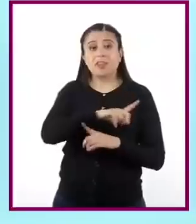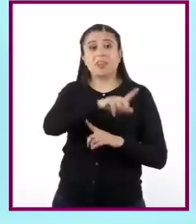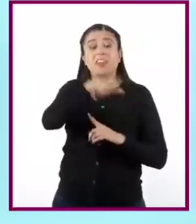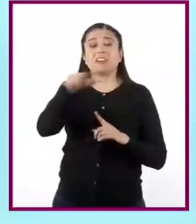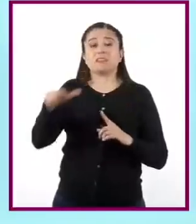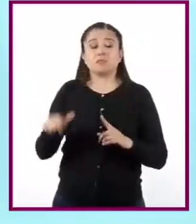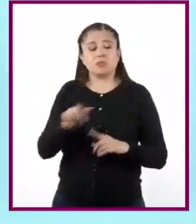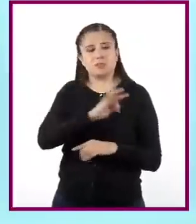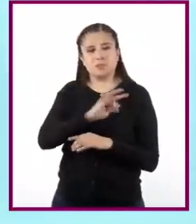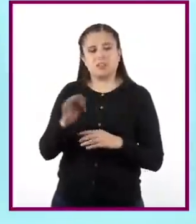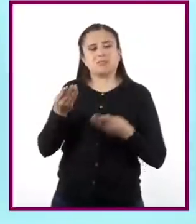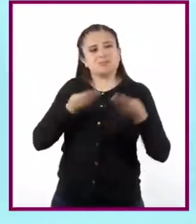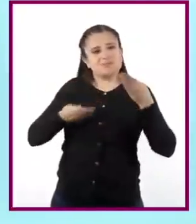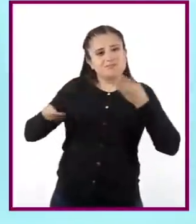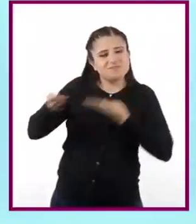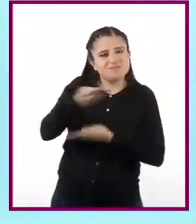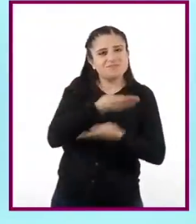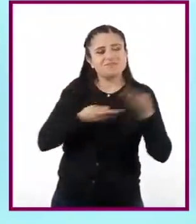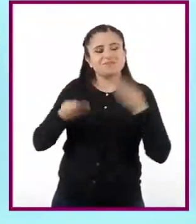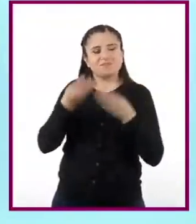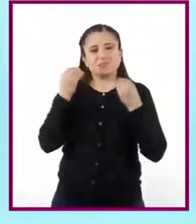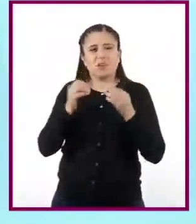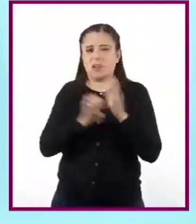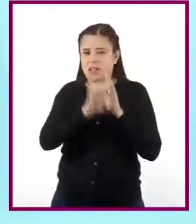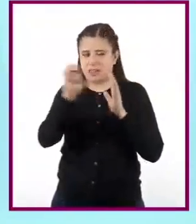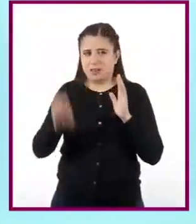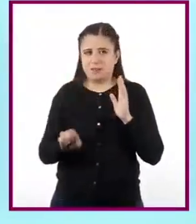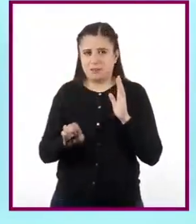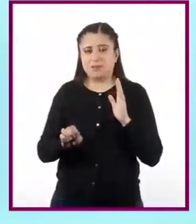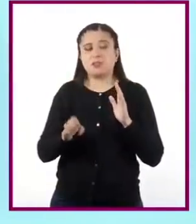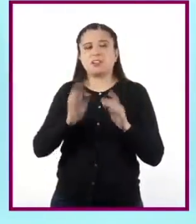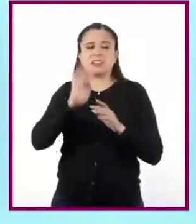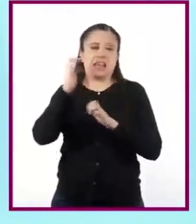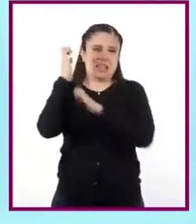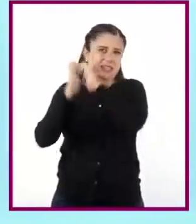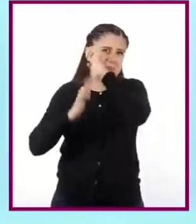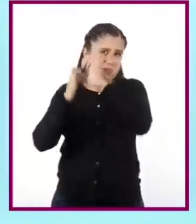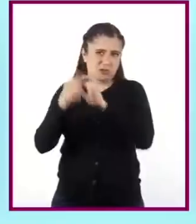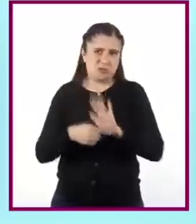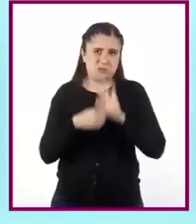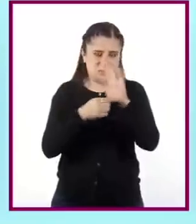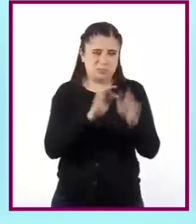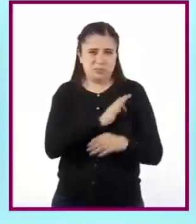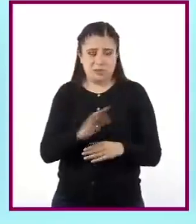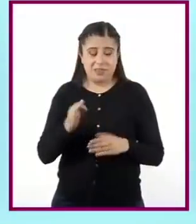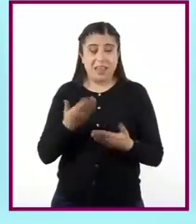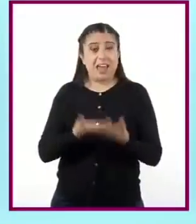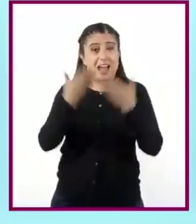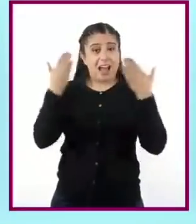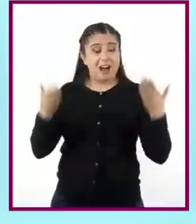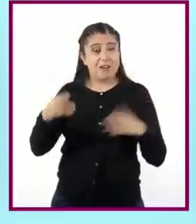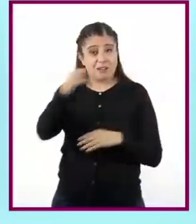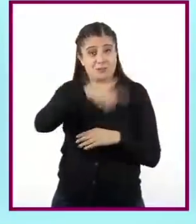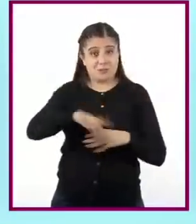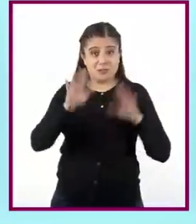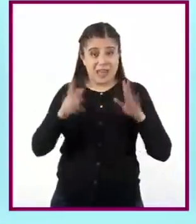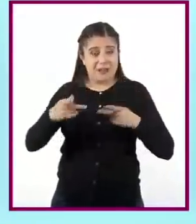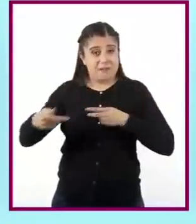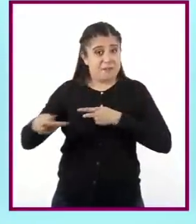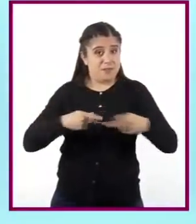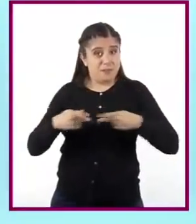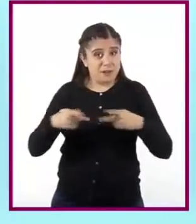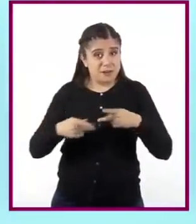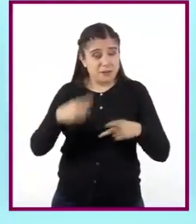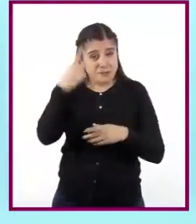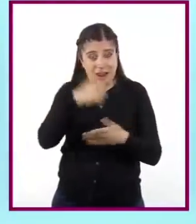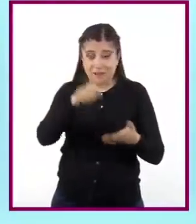después pueden compartir de varias maneras, por ejemplo, mediante una exposición. Ahora, ¿están preparadas y preparados